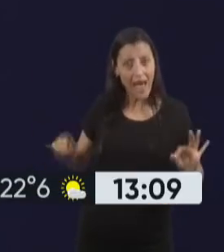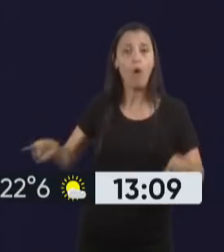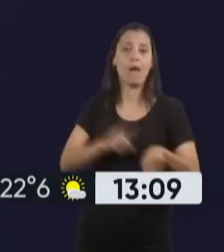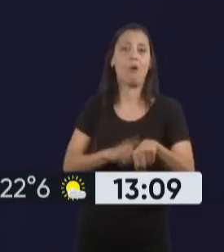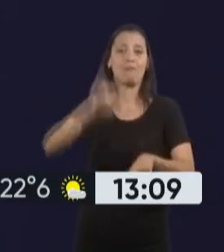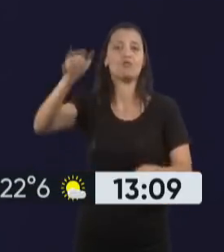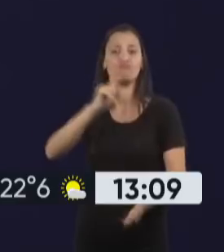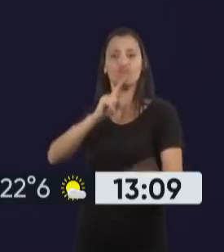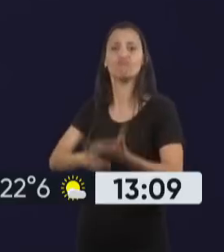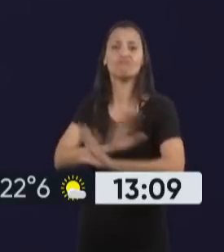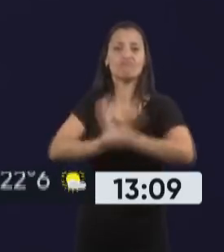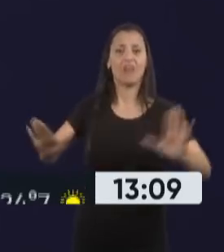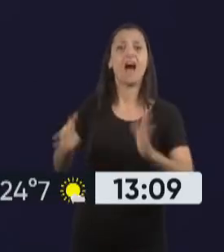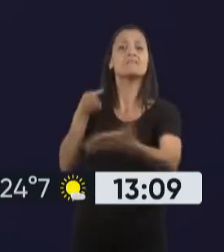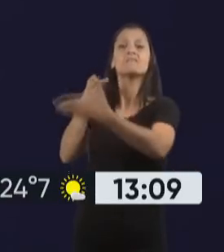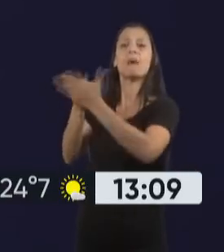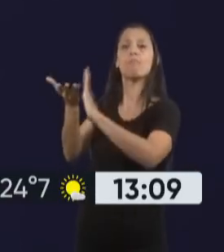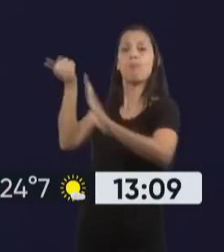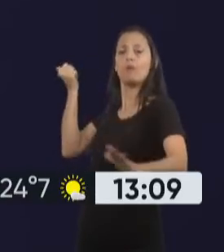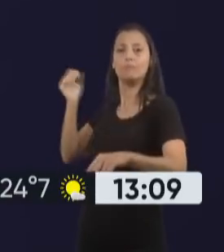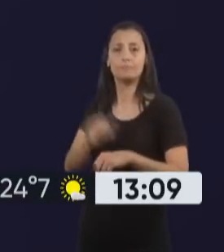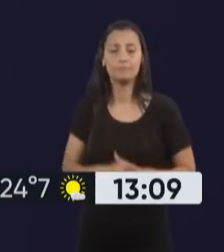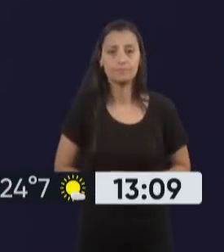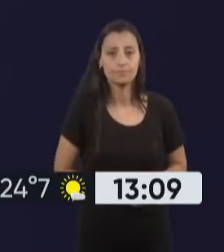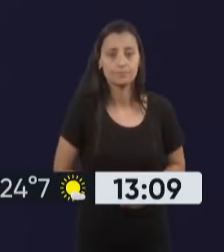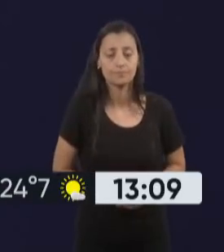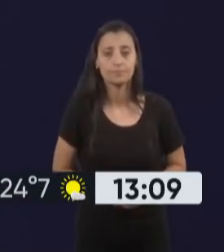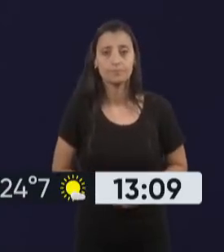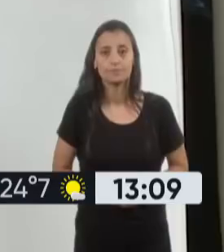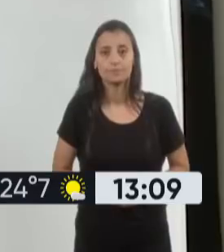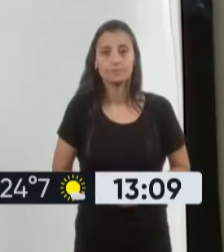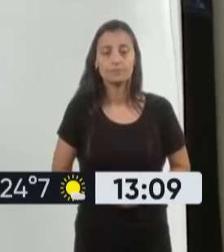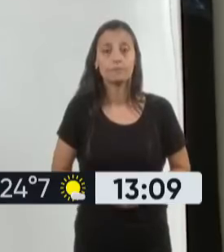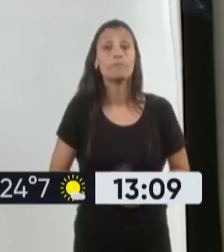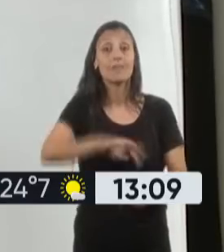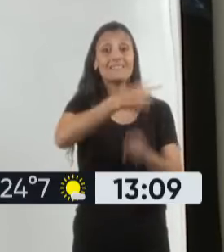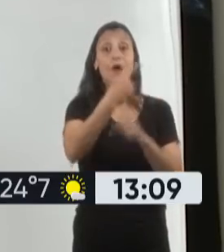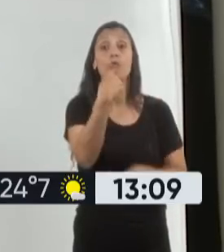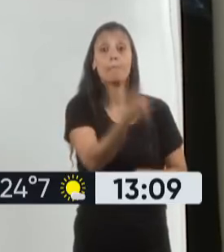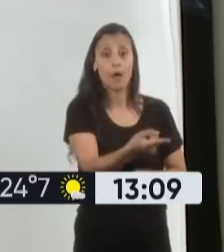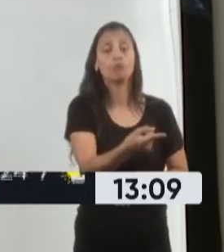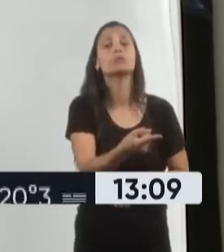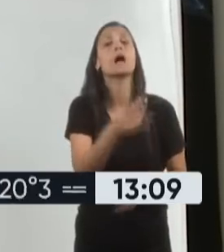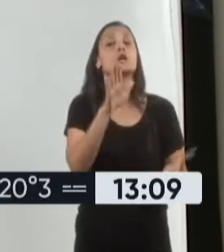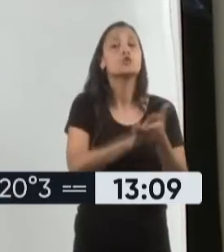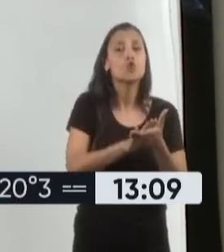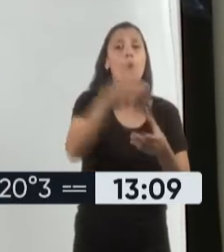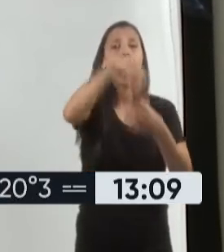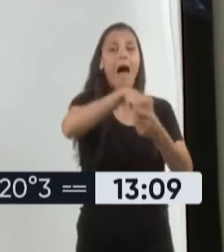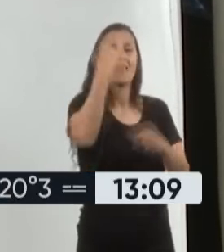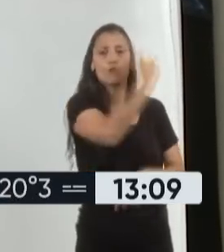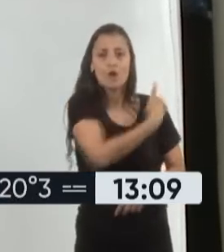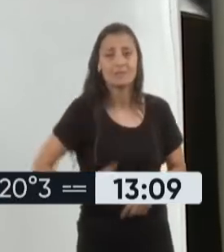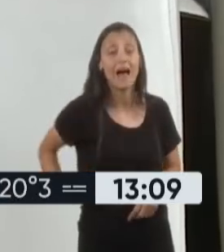le demos el tiro final al denominado cepo. Y la segunda pregunta tiene que ver con la reestructuración del Estado. El